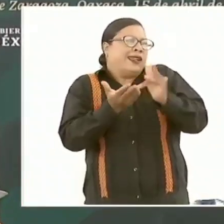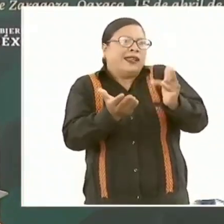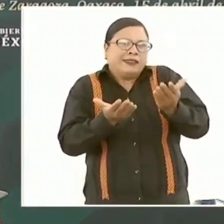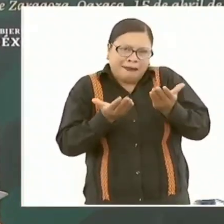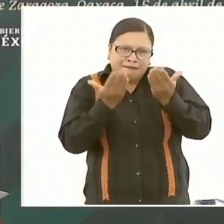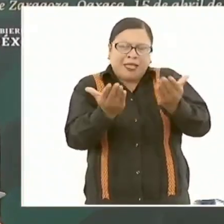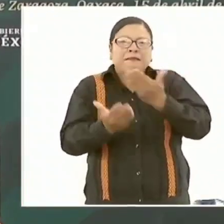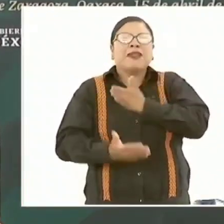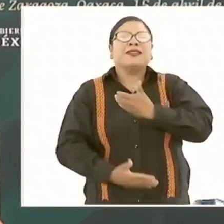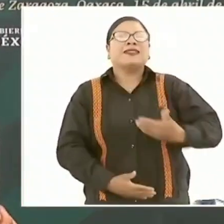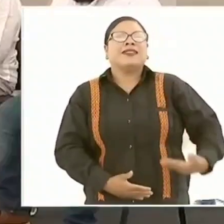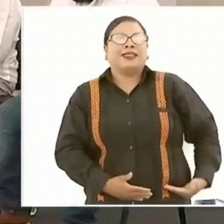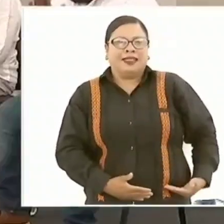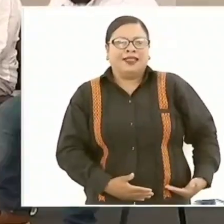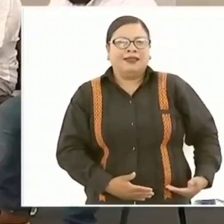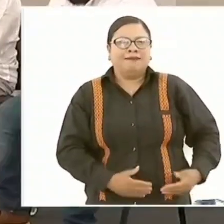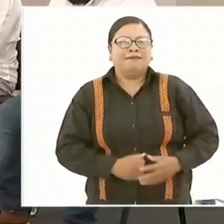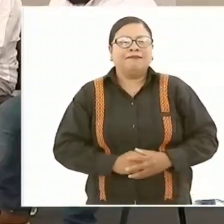señor presidente.